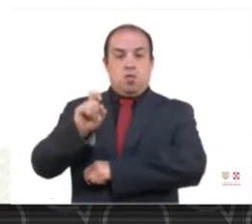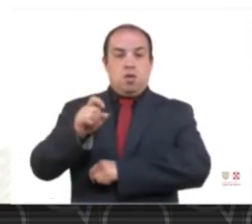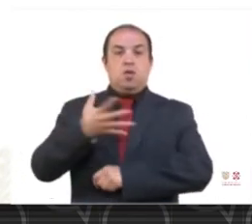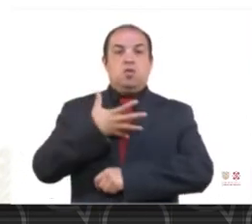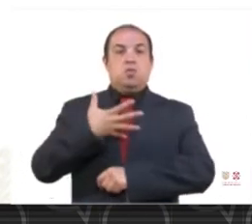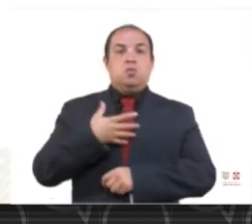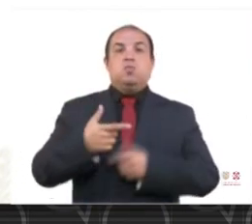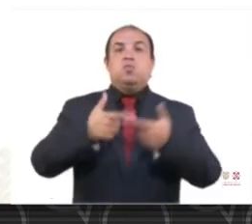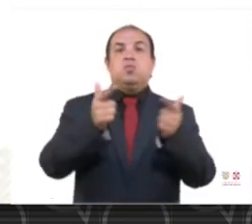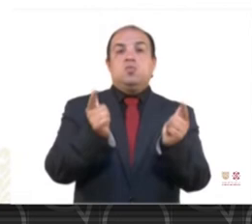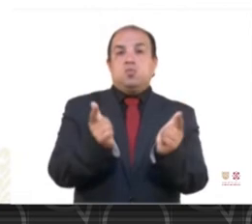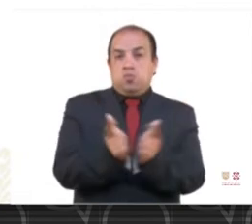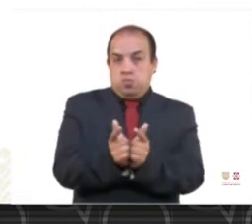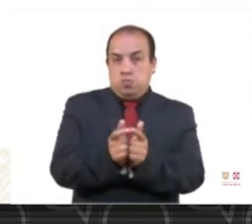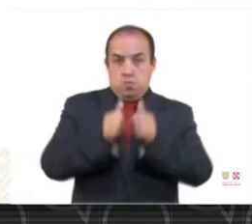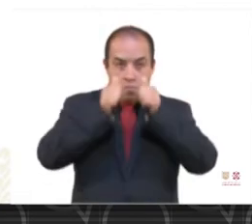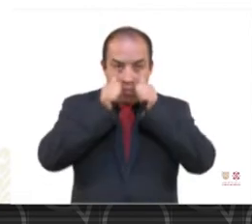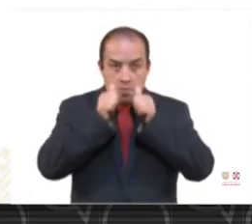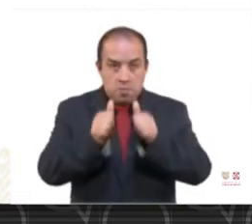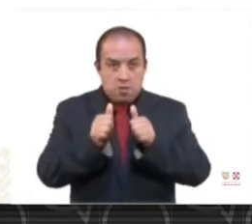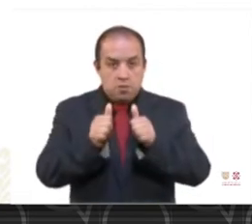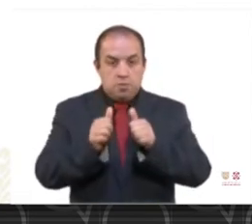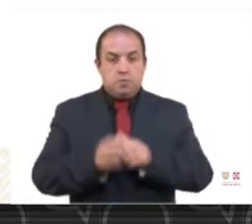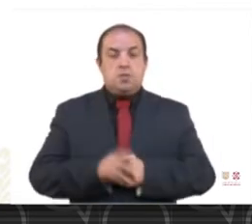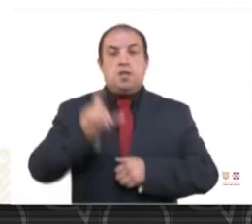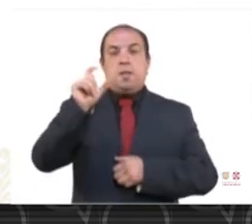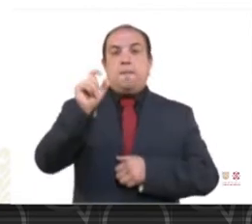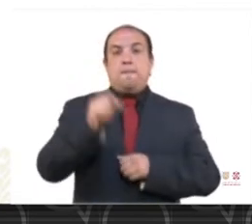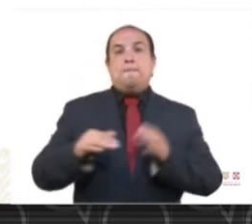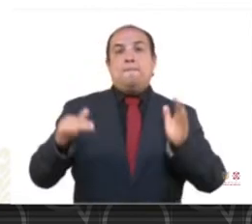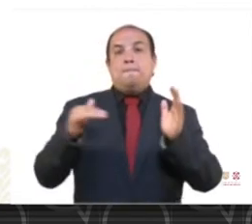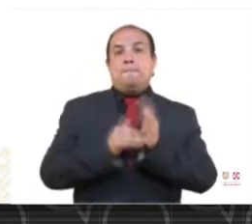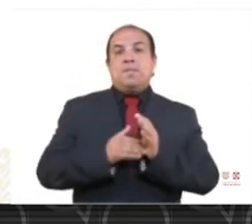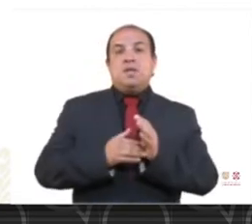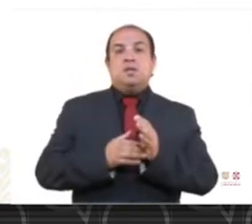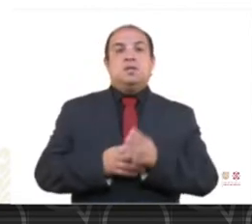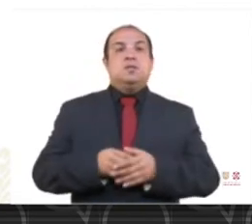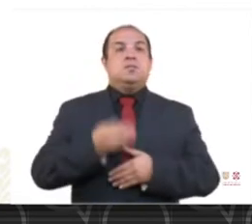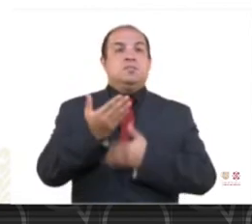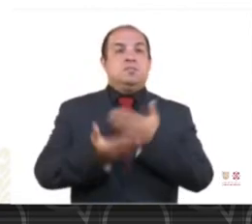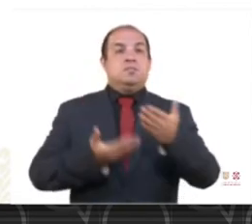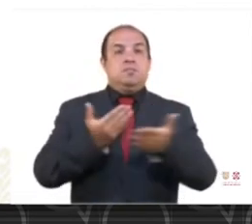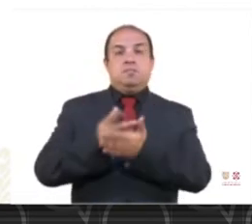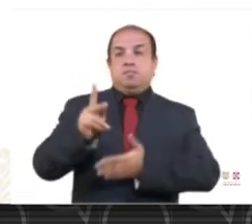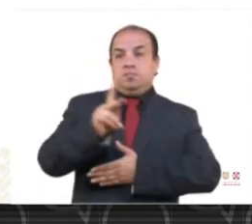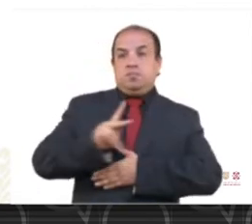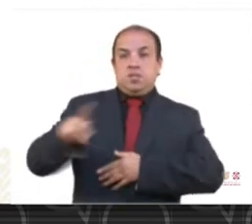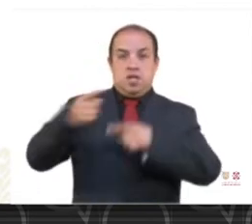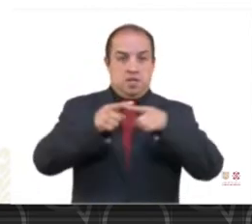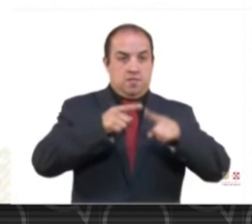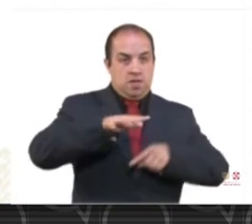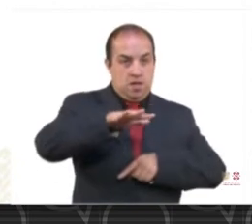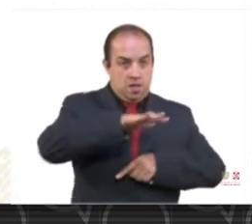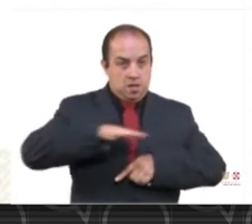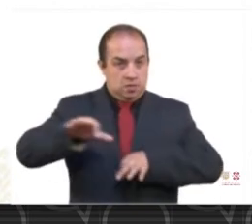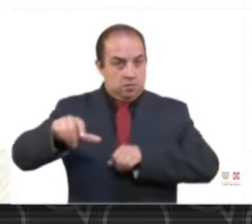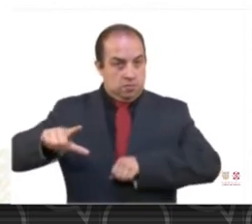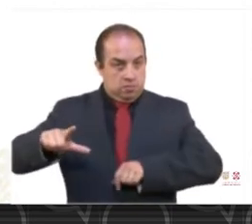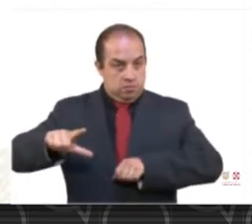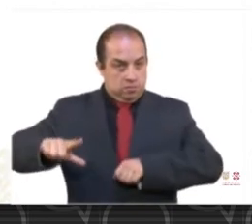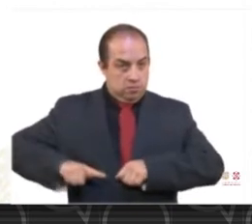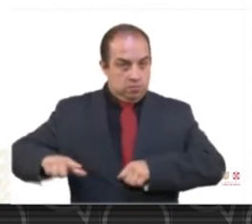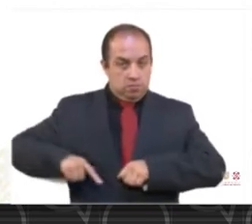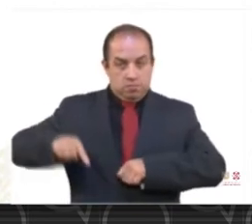de fuerza de 20 mil servidores públicos de diversas áreas de gobierno que